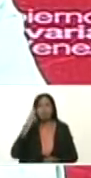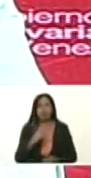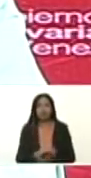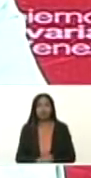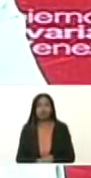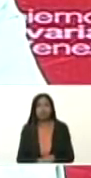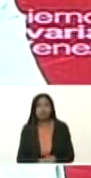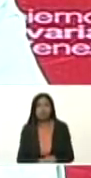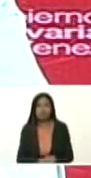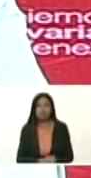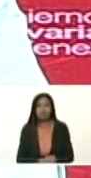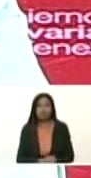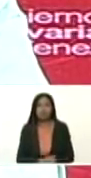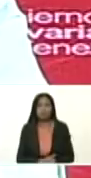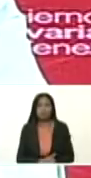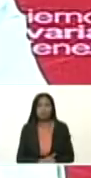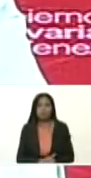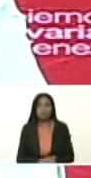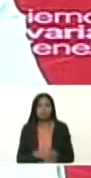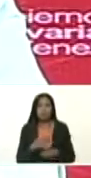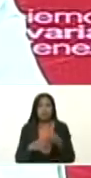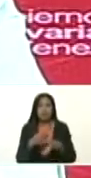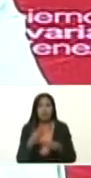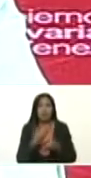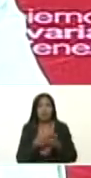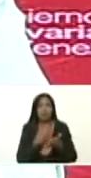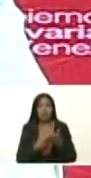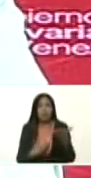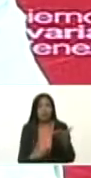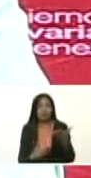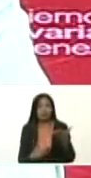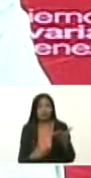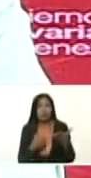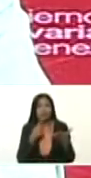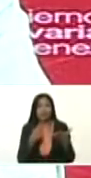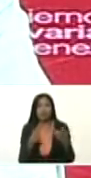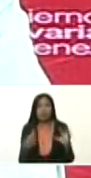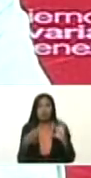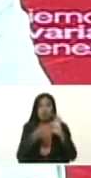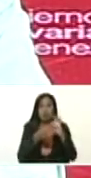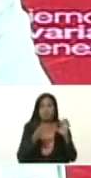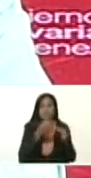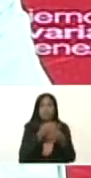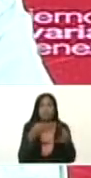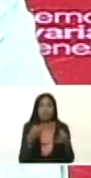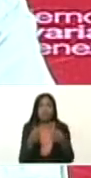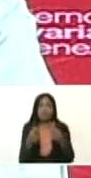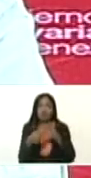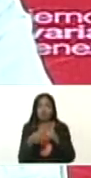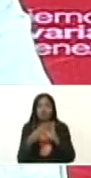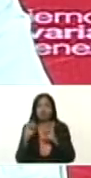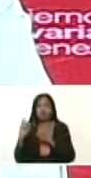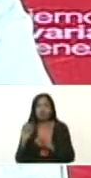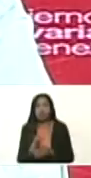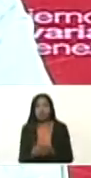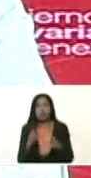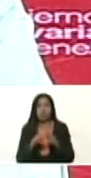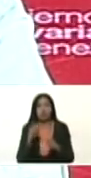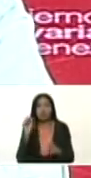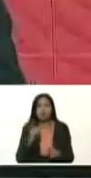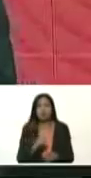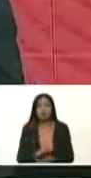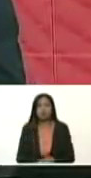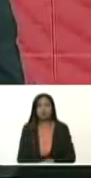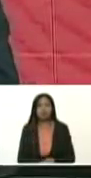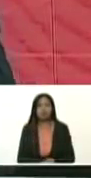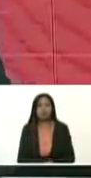Industria haga una propuesta que me acaba de hacer, que está en sintonía perfecta contigo, Hermes. Así igualito. Sí.